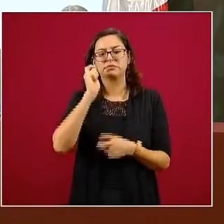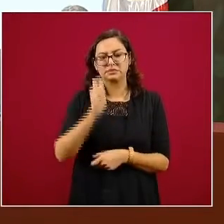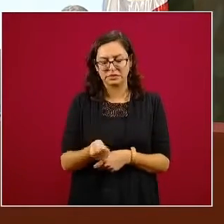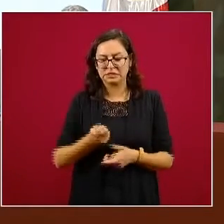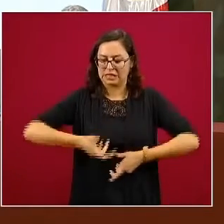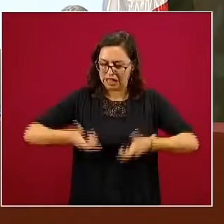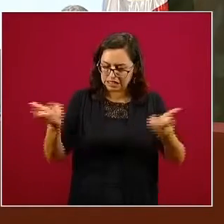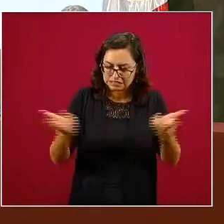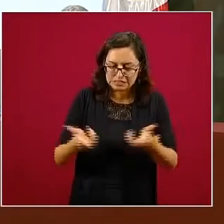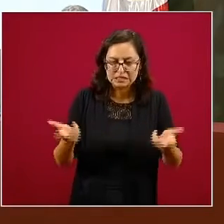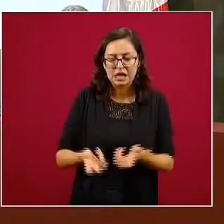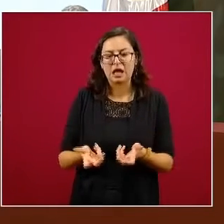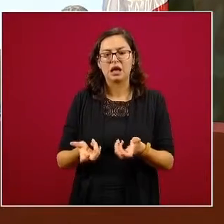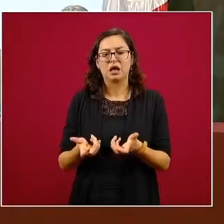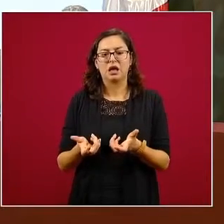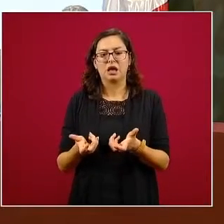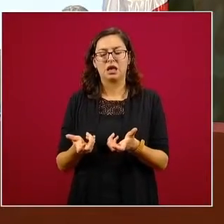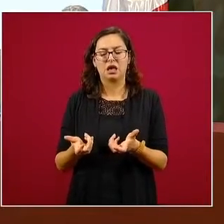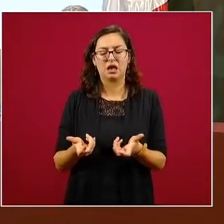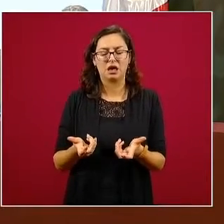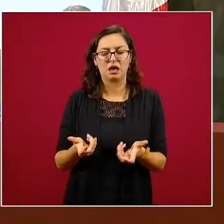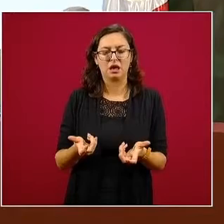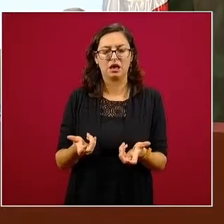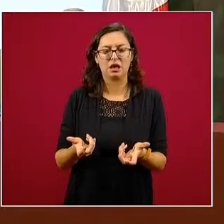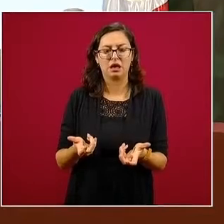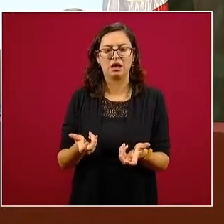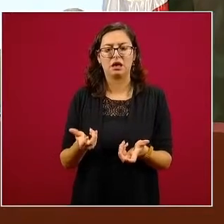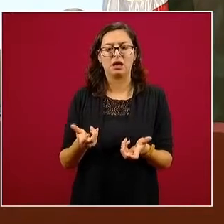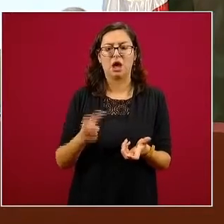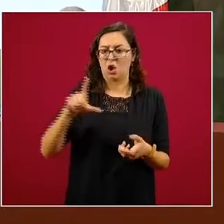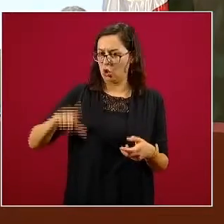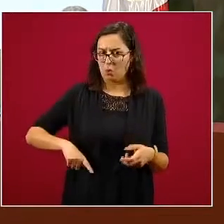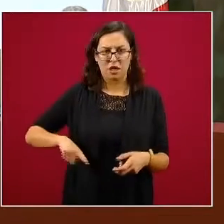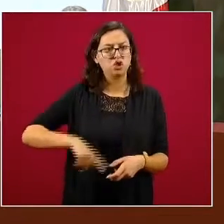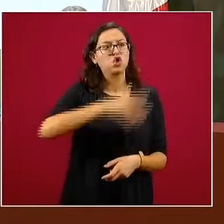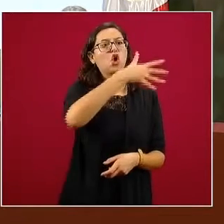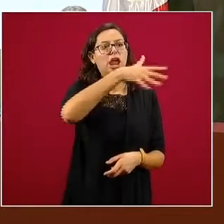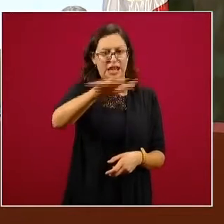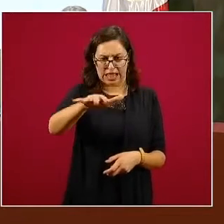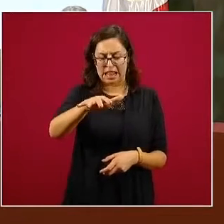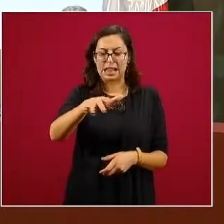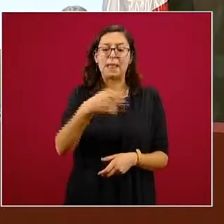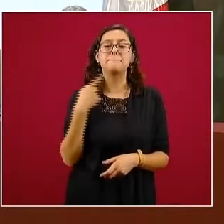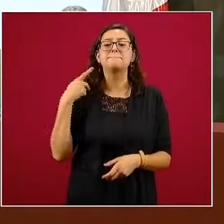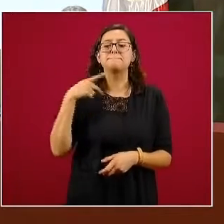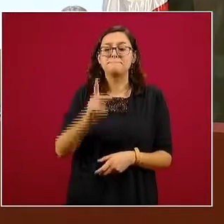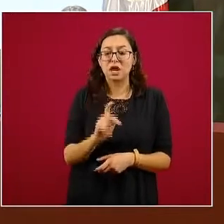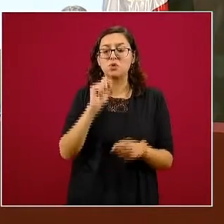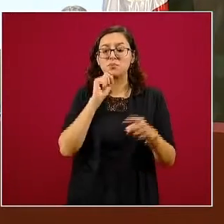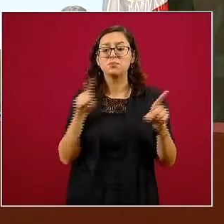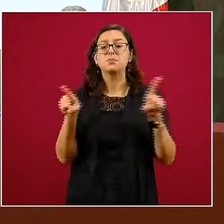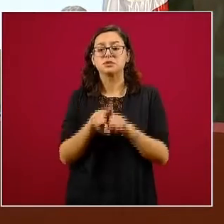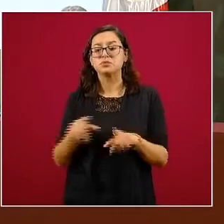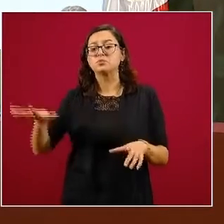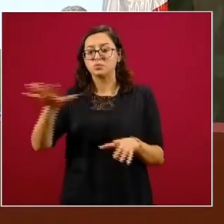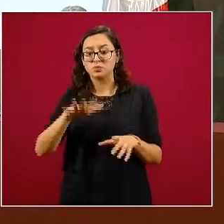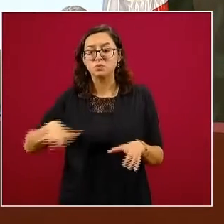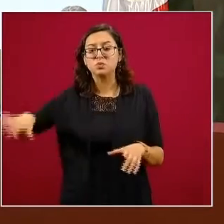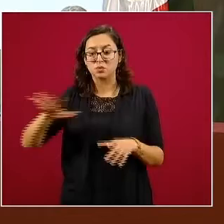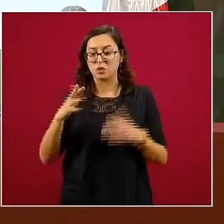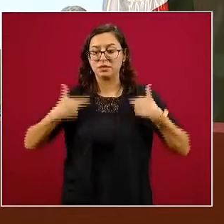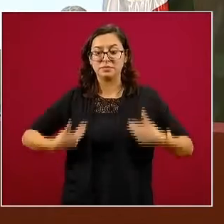este importante esfuerzo. ¿Y cómo estamos acompañando? Desde la cercanía a los estados y en